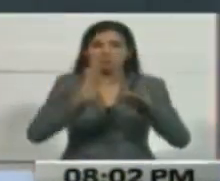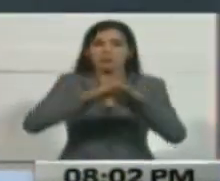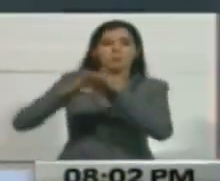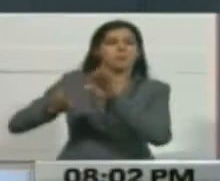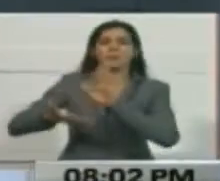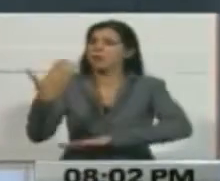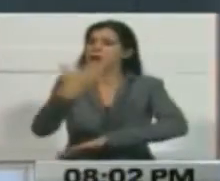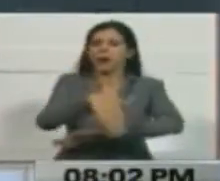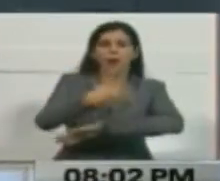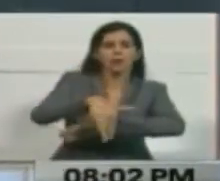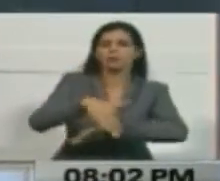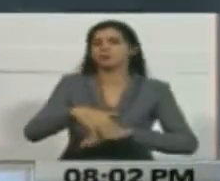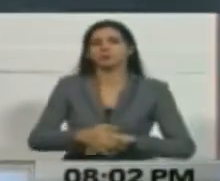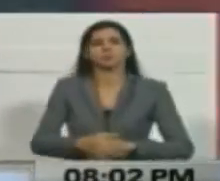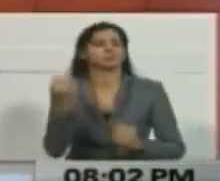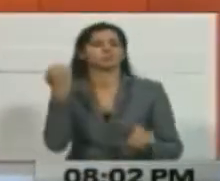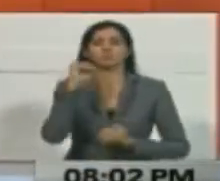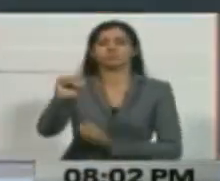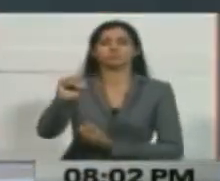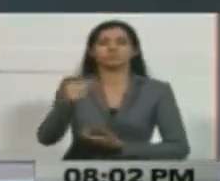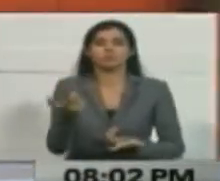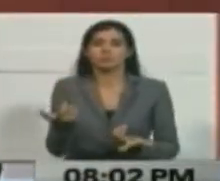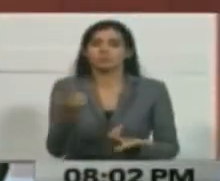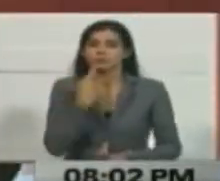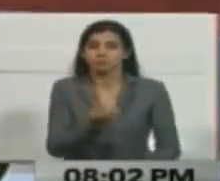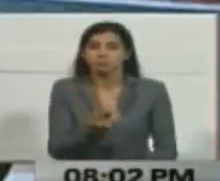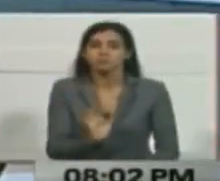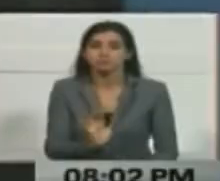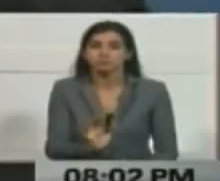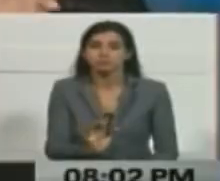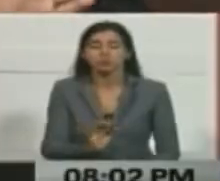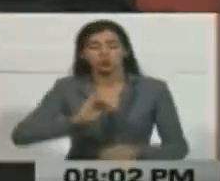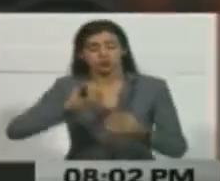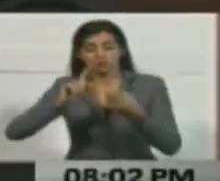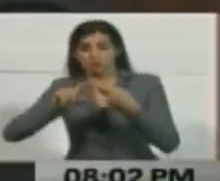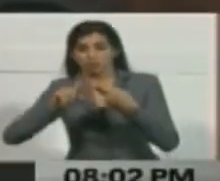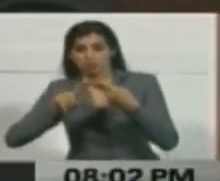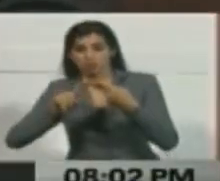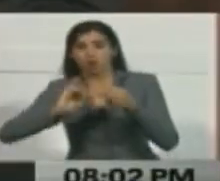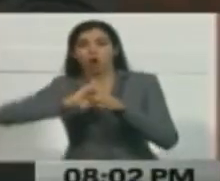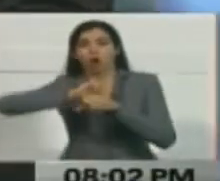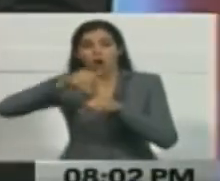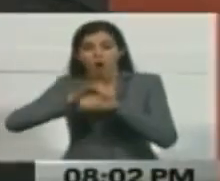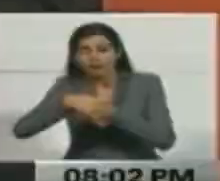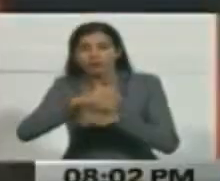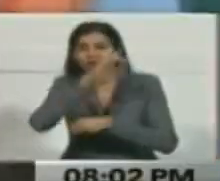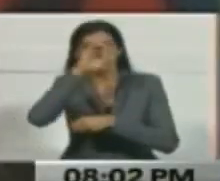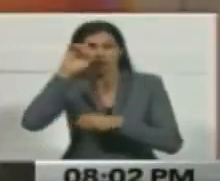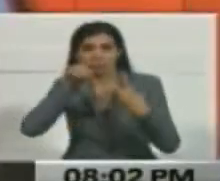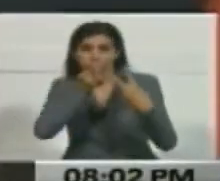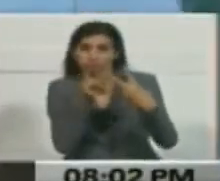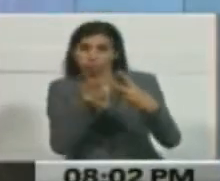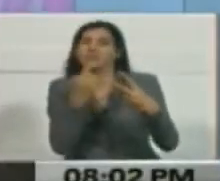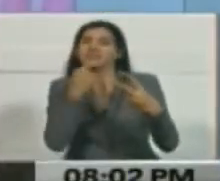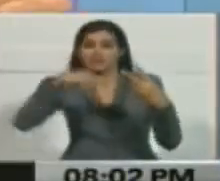desobediencia civil a la rebelión. Jorge Rodríguez, Diosdado Cabello plantean que este